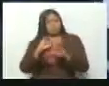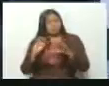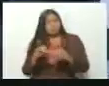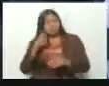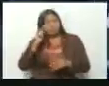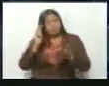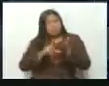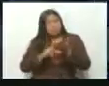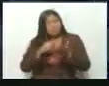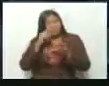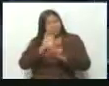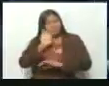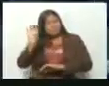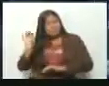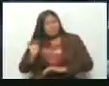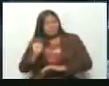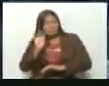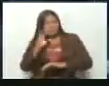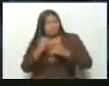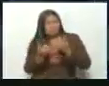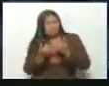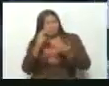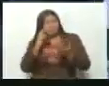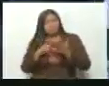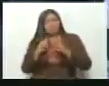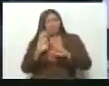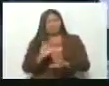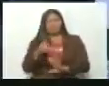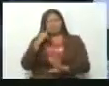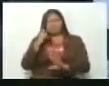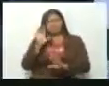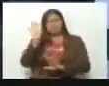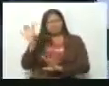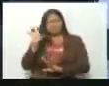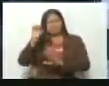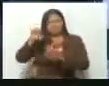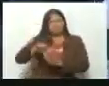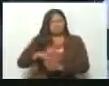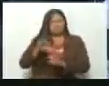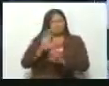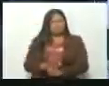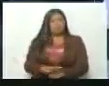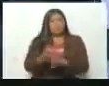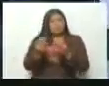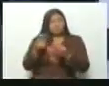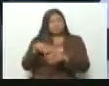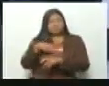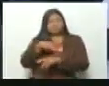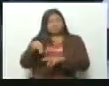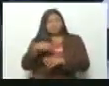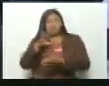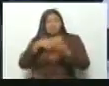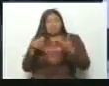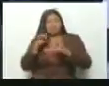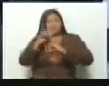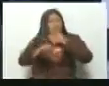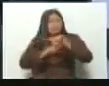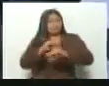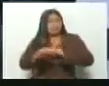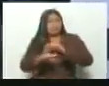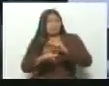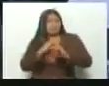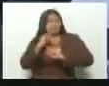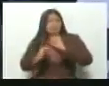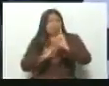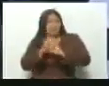las realidades de esos países, que han sido subestimados por muchísimo tiempo por las grandes agencias internacionales,